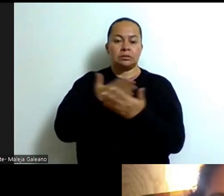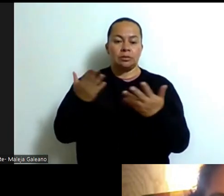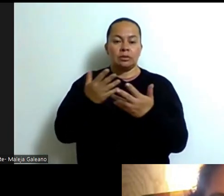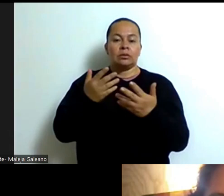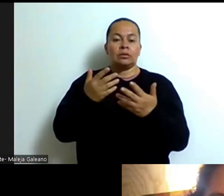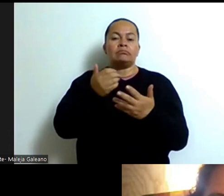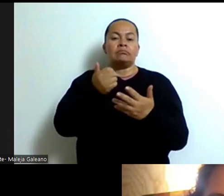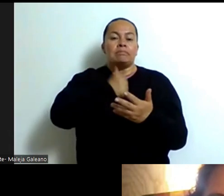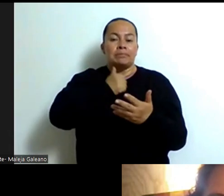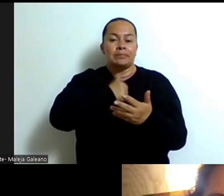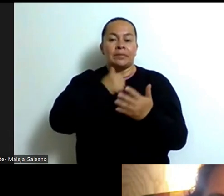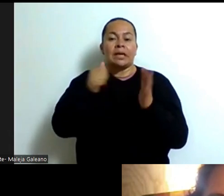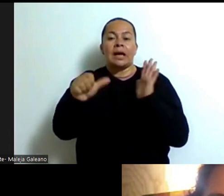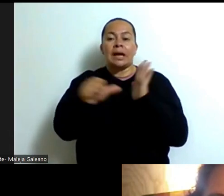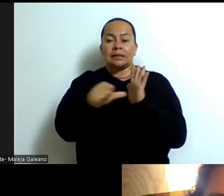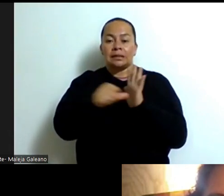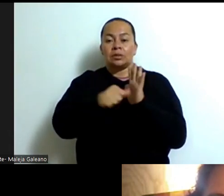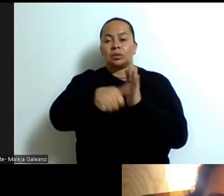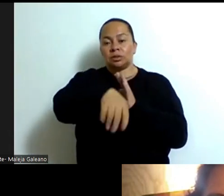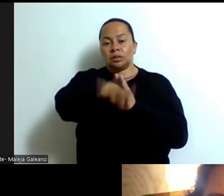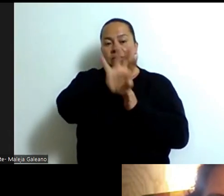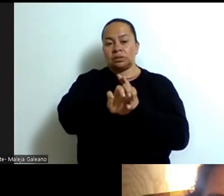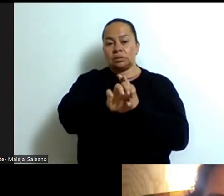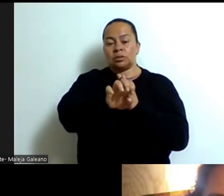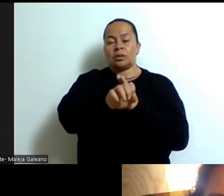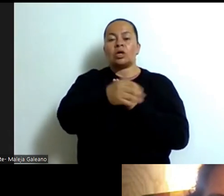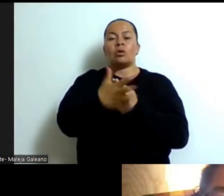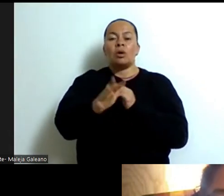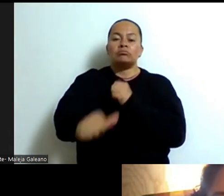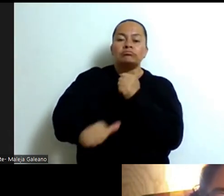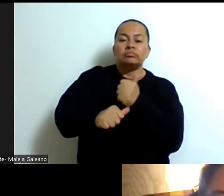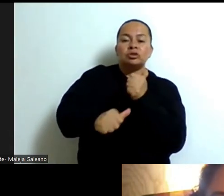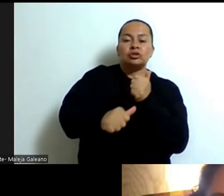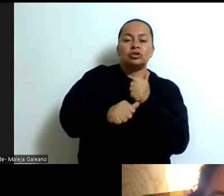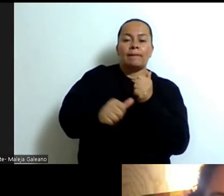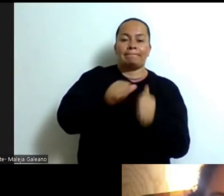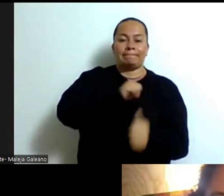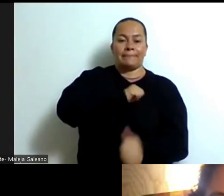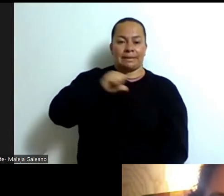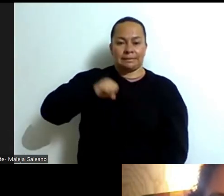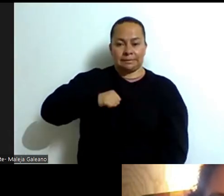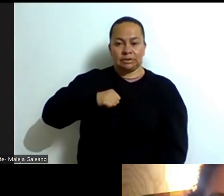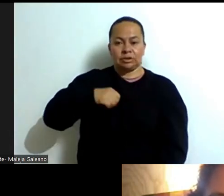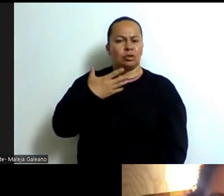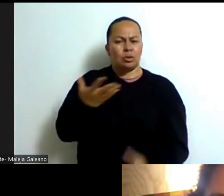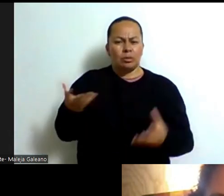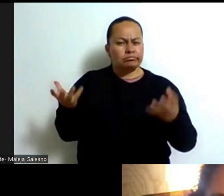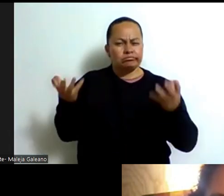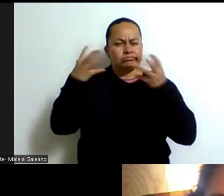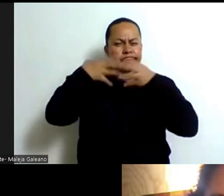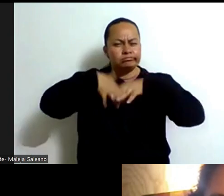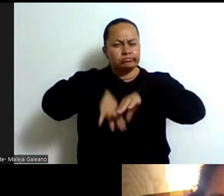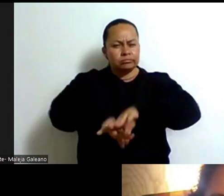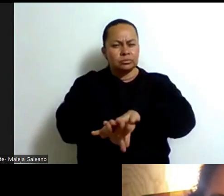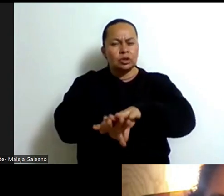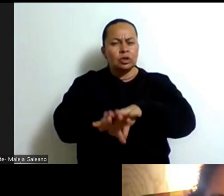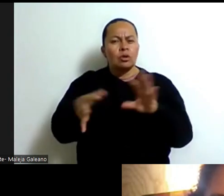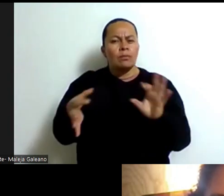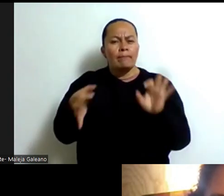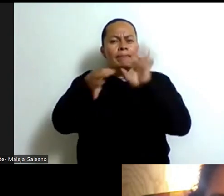19 Se comprende la figura del asistente personal cómo entra todo esto enlazarse para